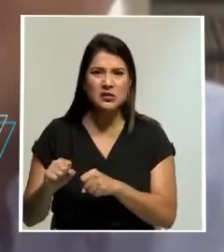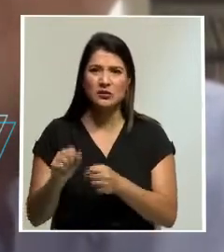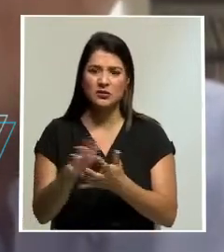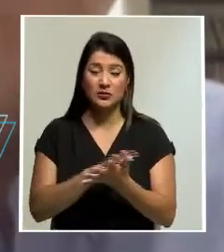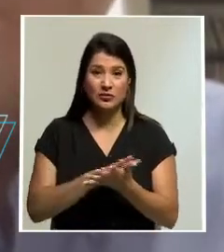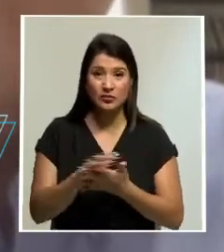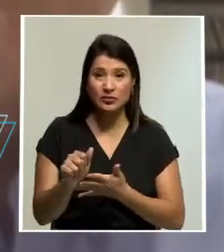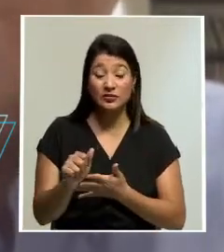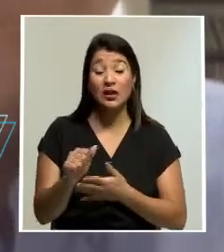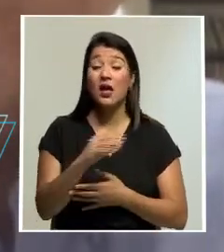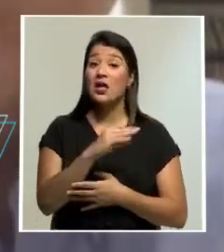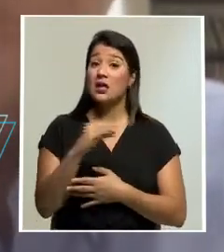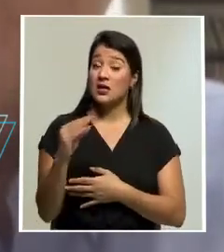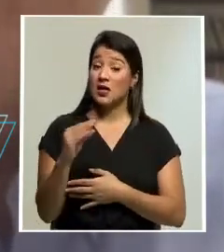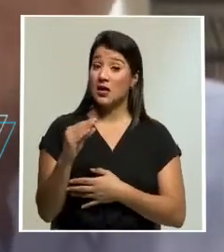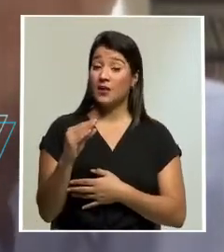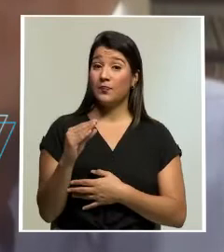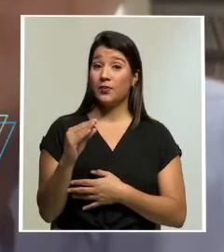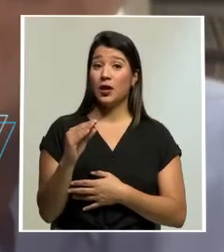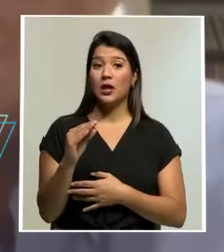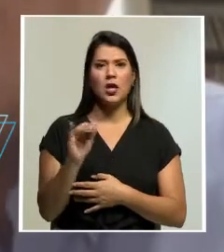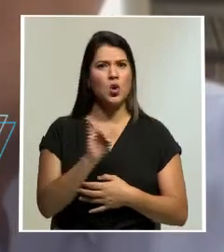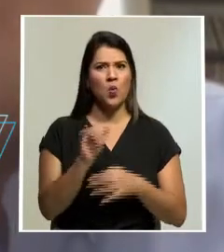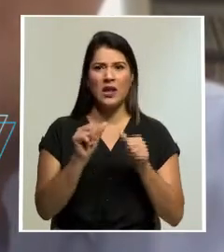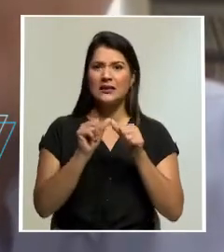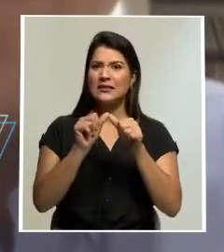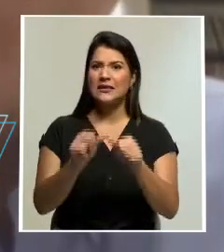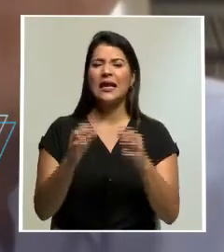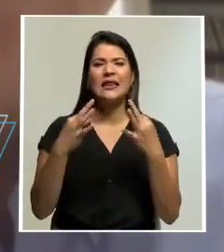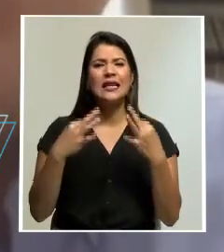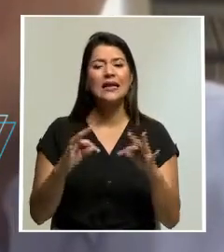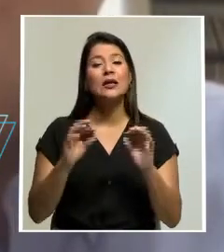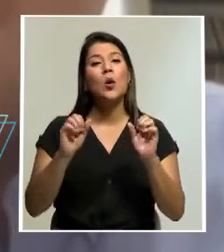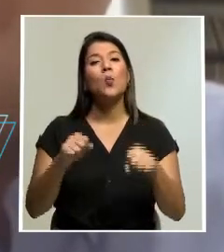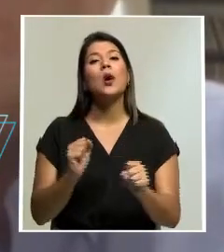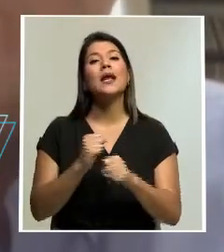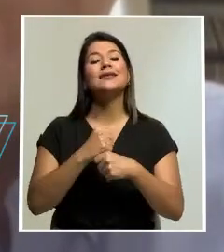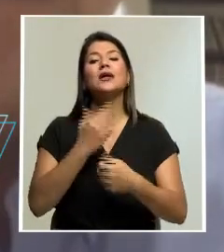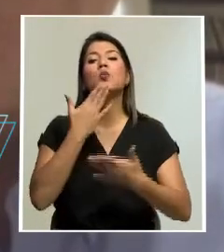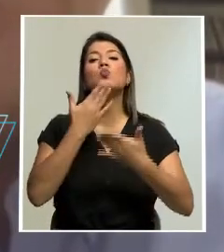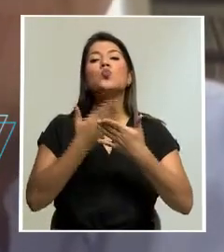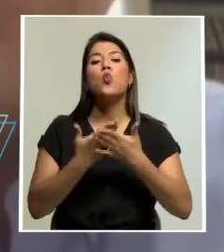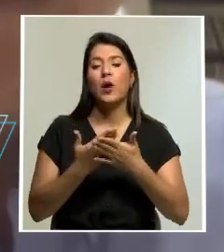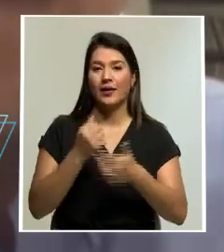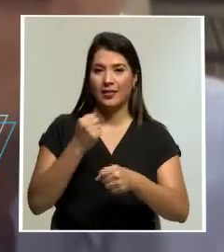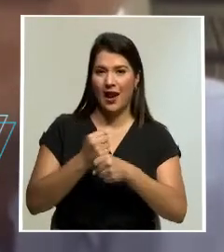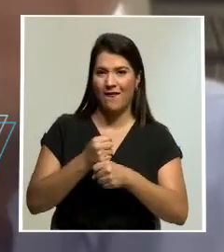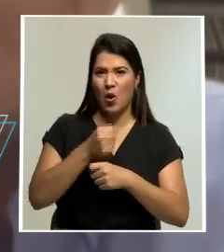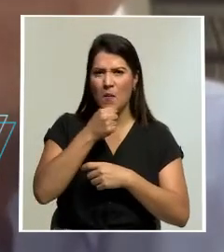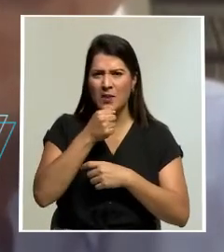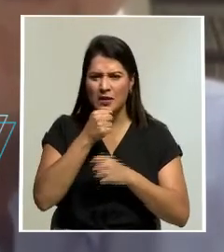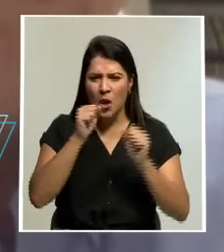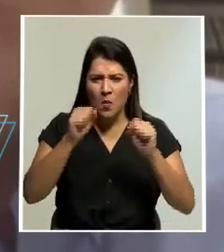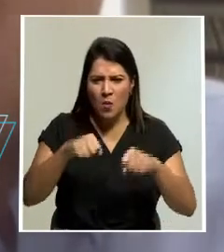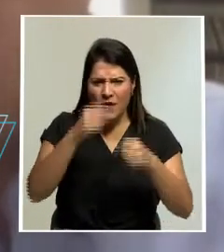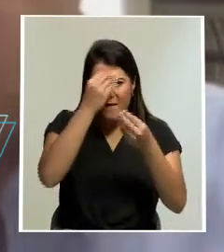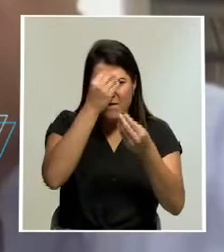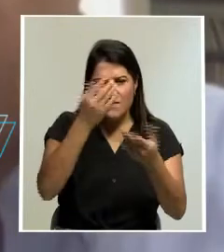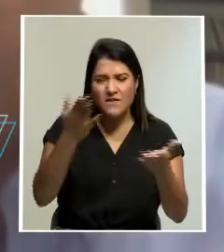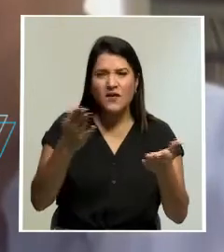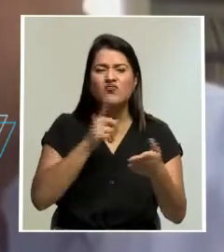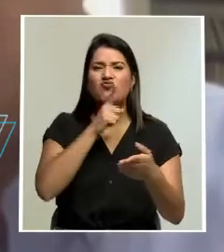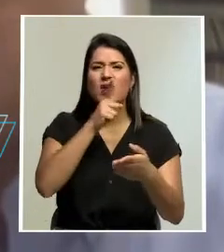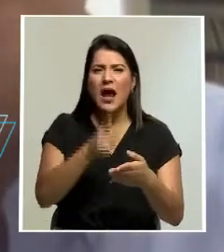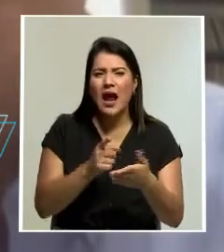criminalizado, y a pesar de eso, tratando de hacer buen periodismo, de informar la verdad, de investigar, de promover el